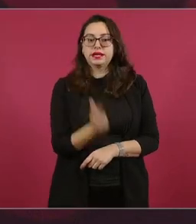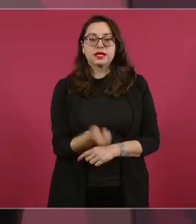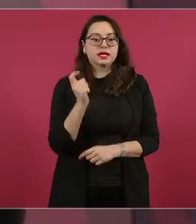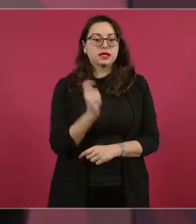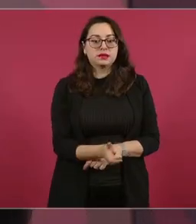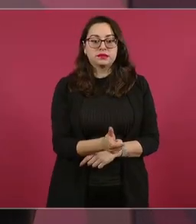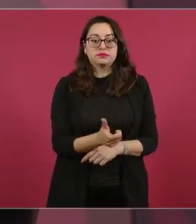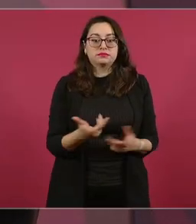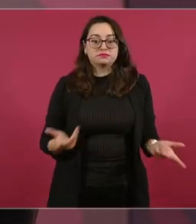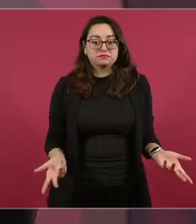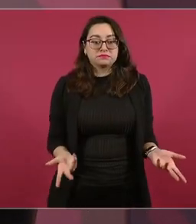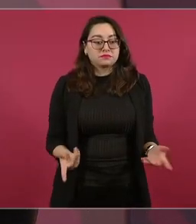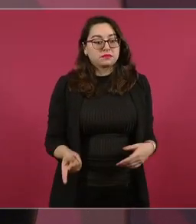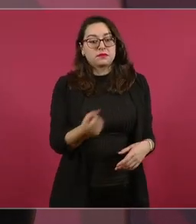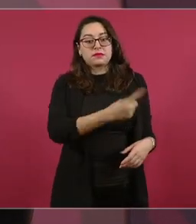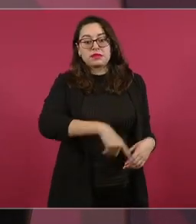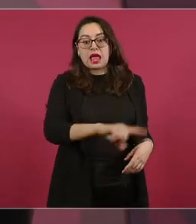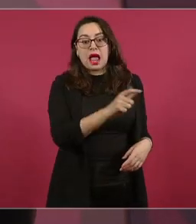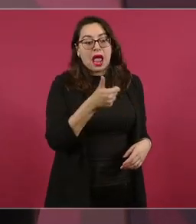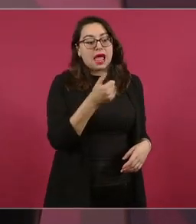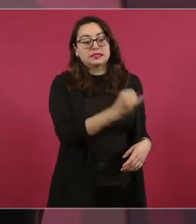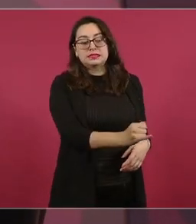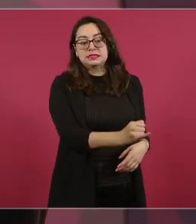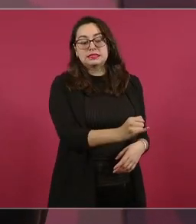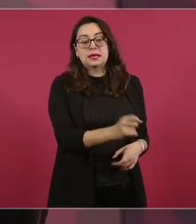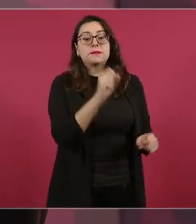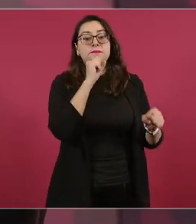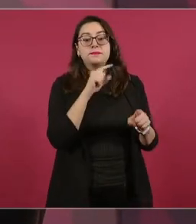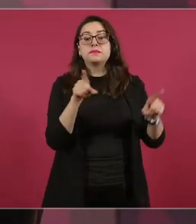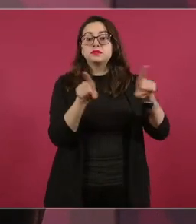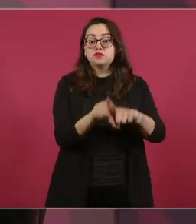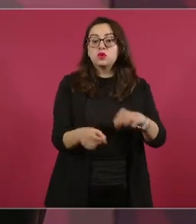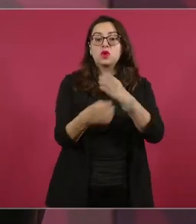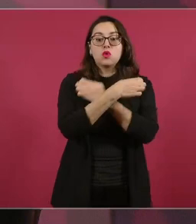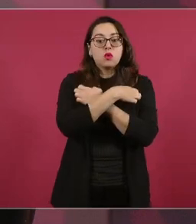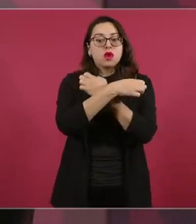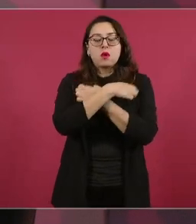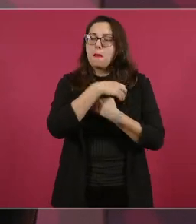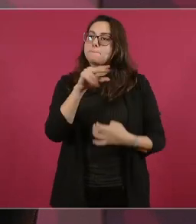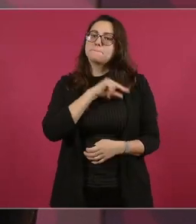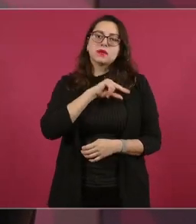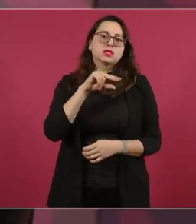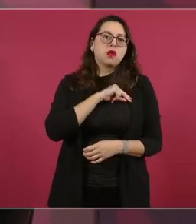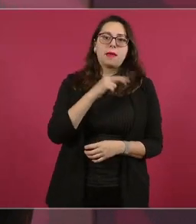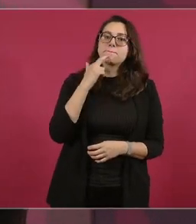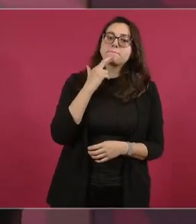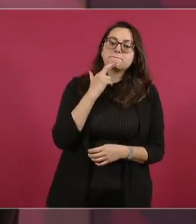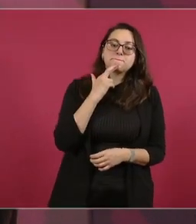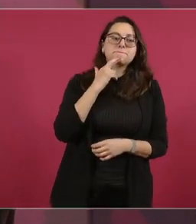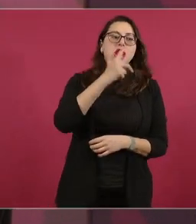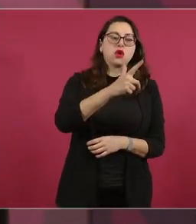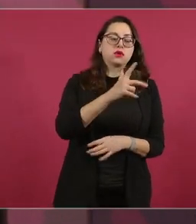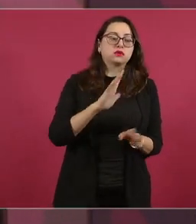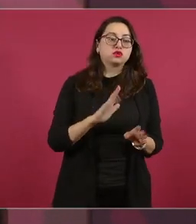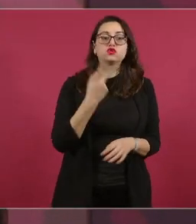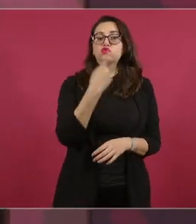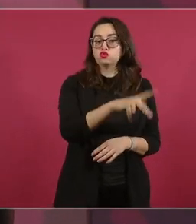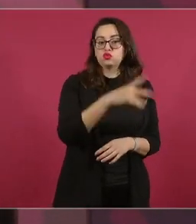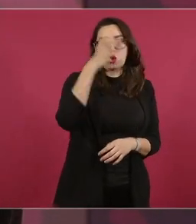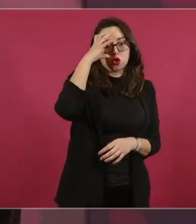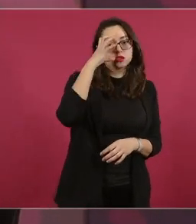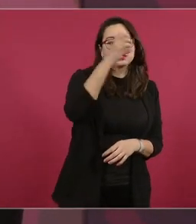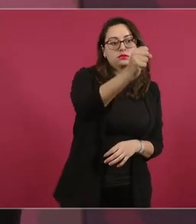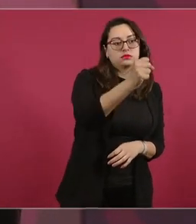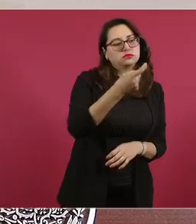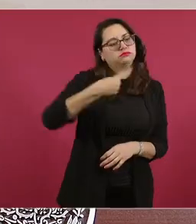¿Cómo apuestan a la privatización de la educación? Y nosotros consideramos